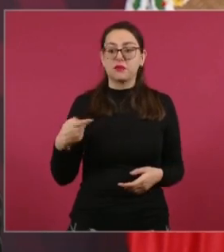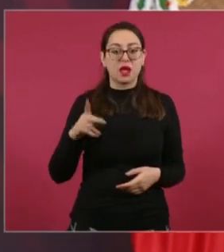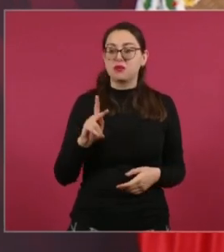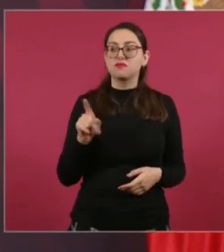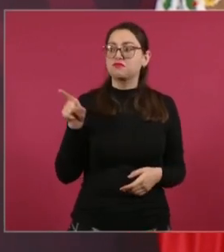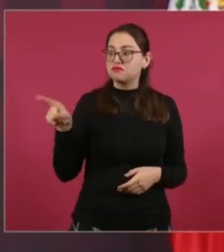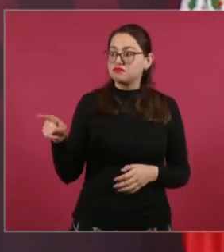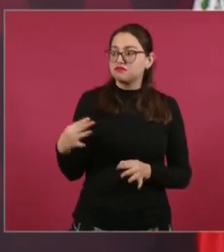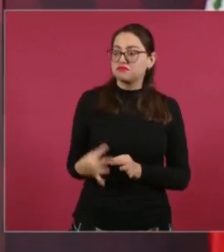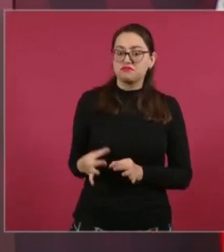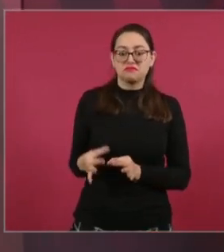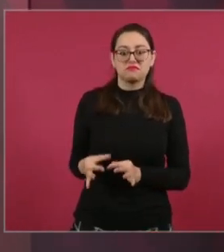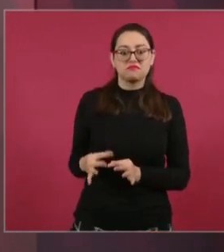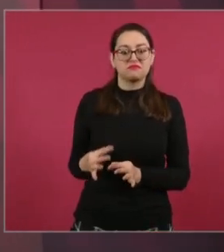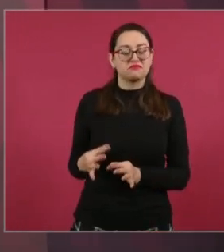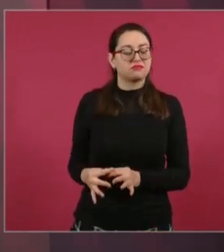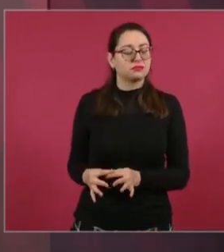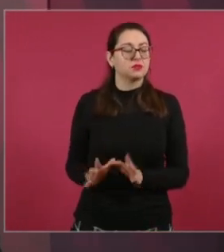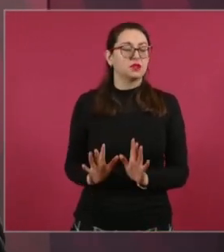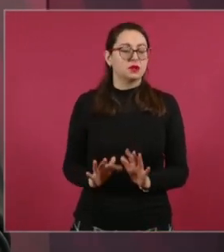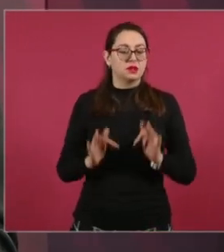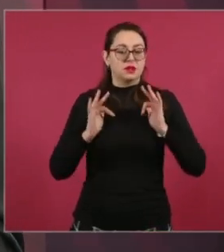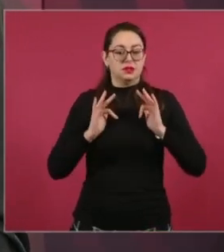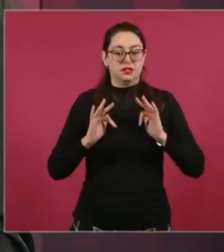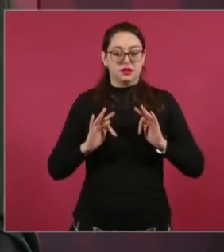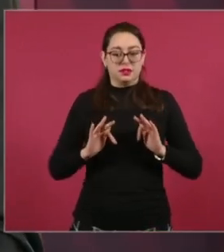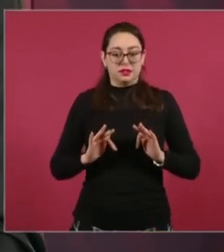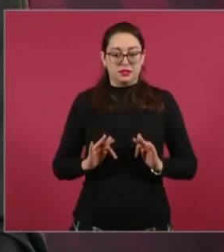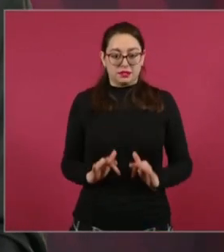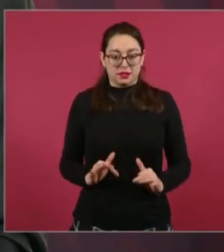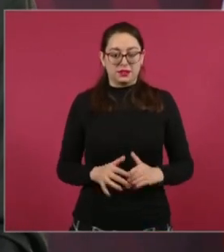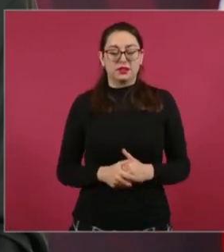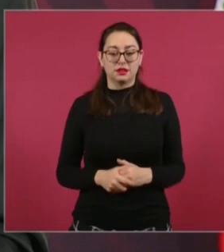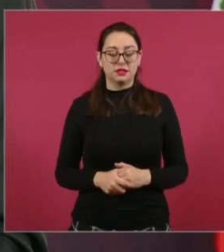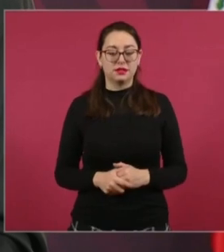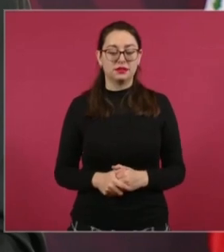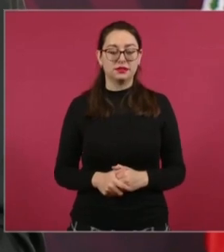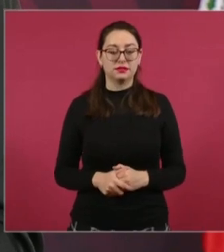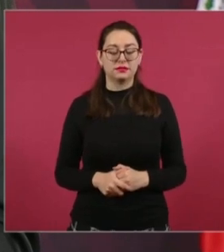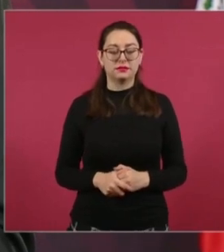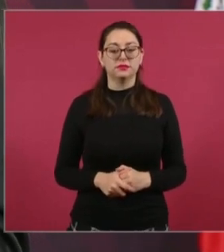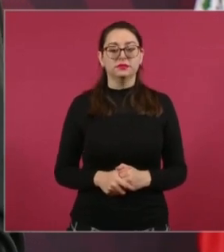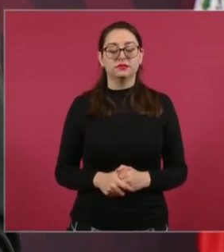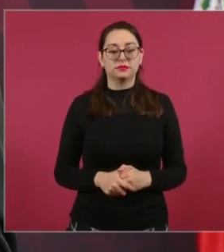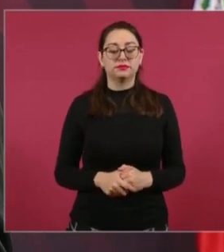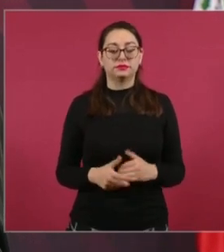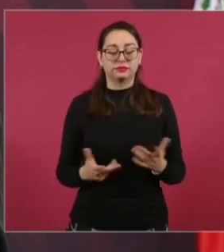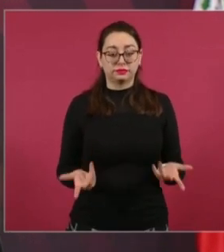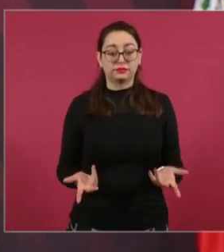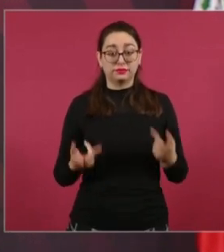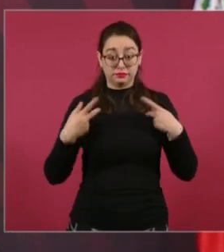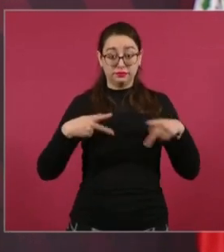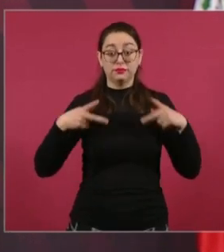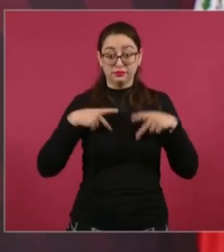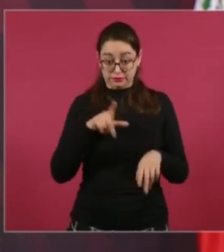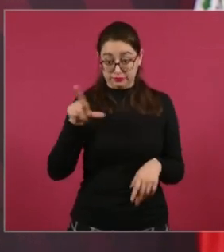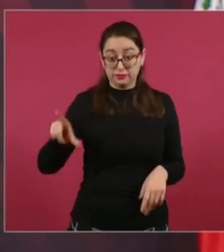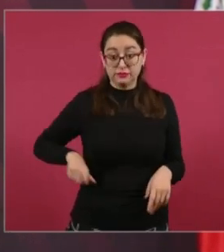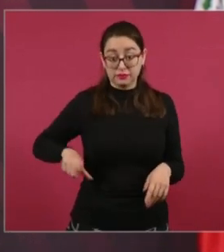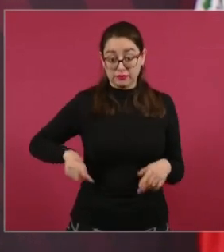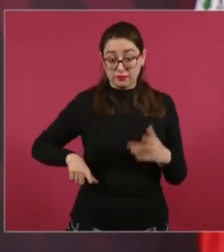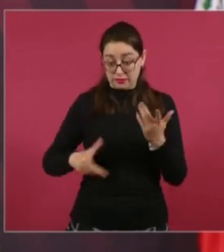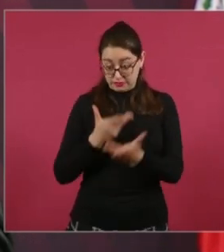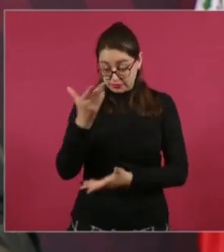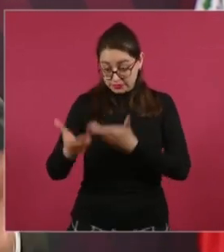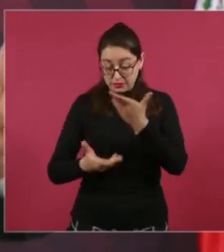asimilar y así lo han hecho. Quienes participan y son servidores públicos